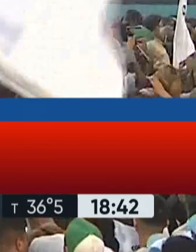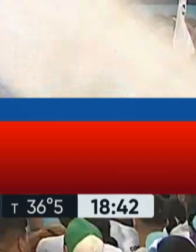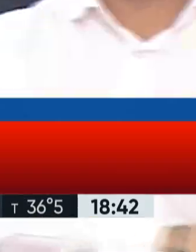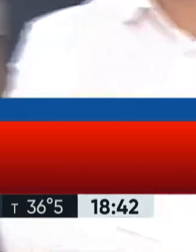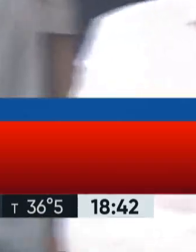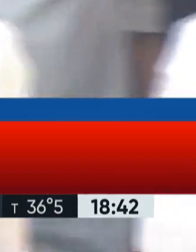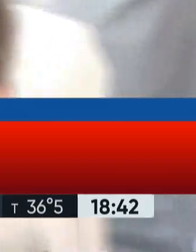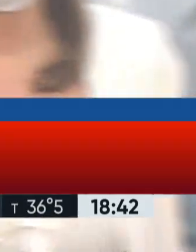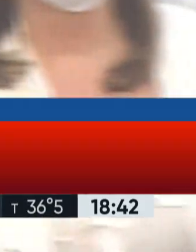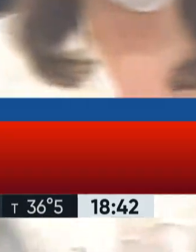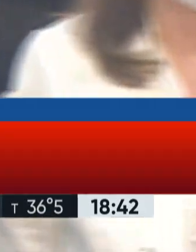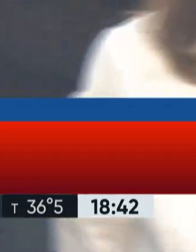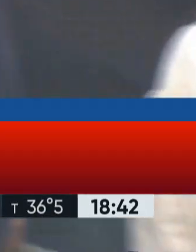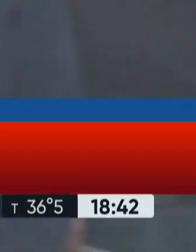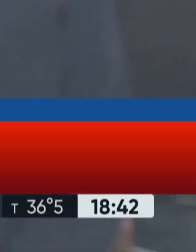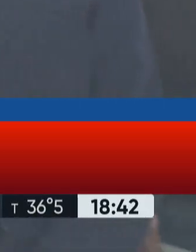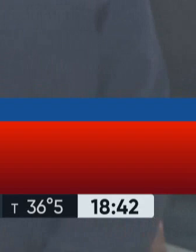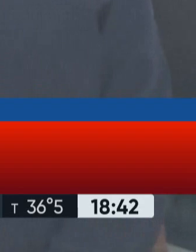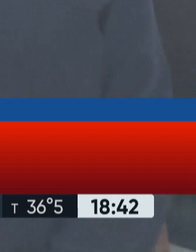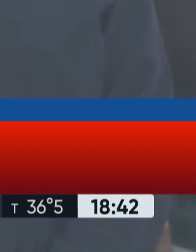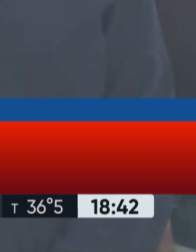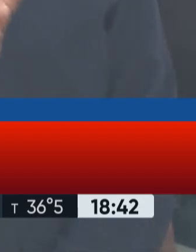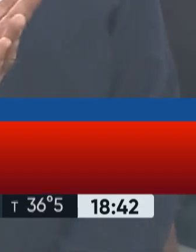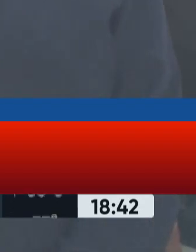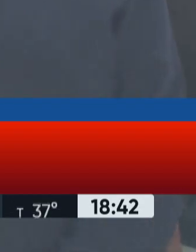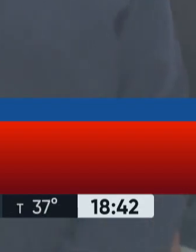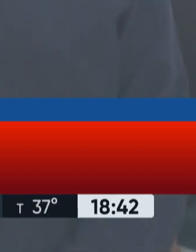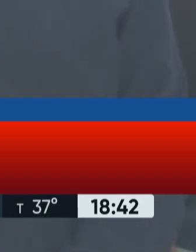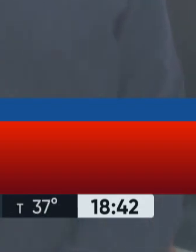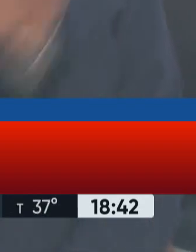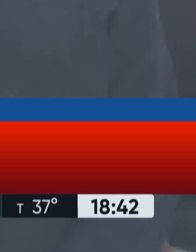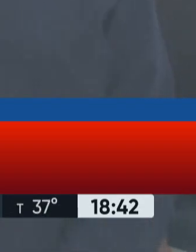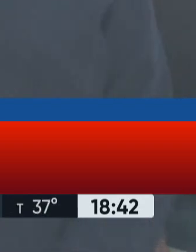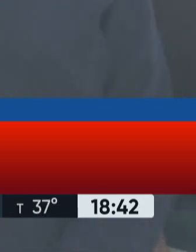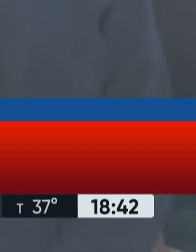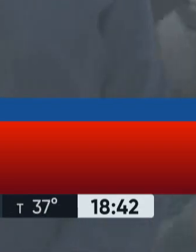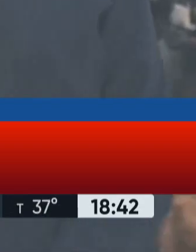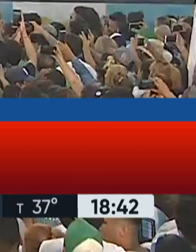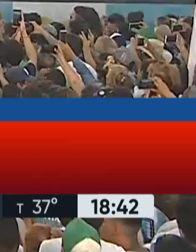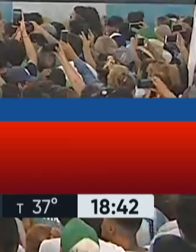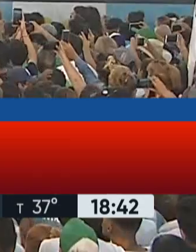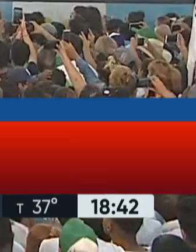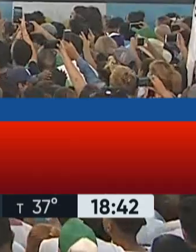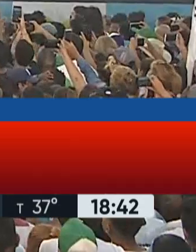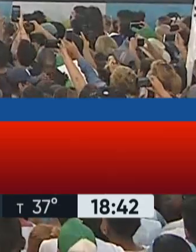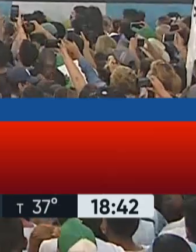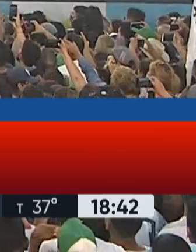nosotros. Hoy se cumple un año más que Néstor